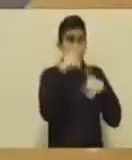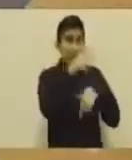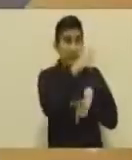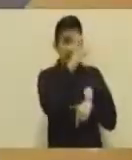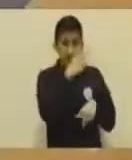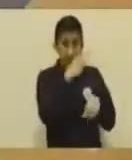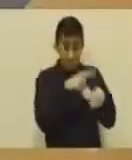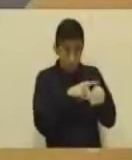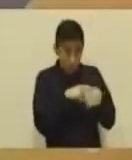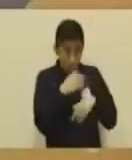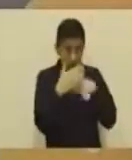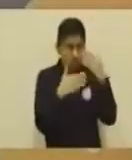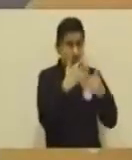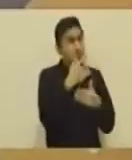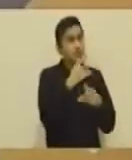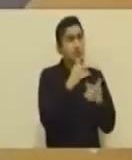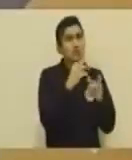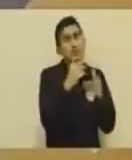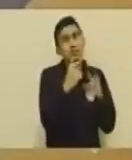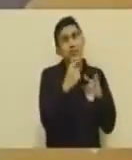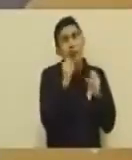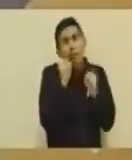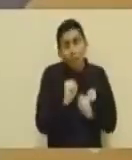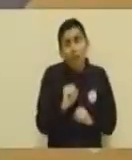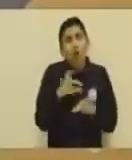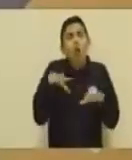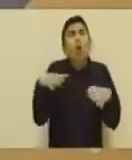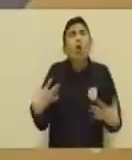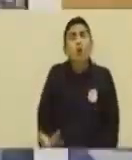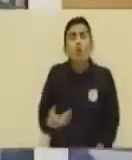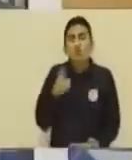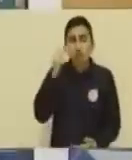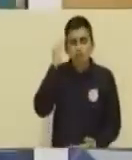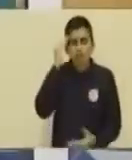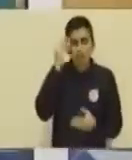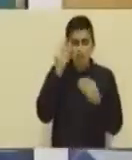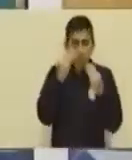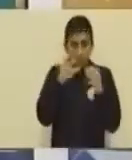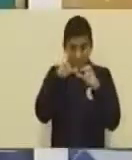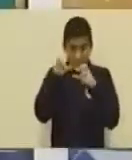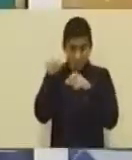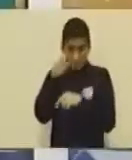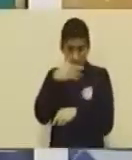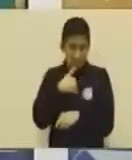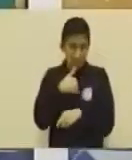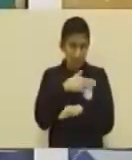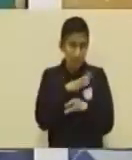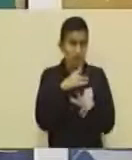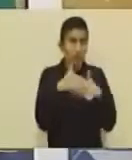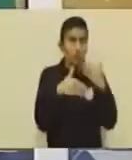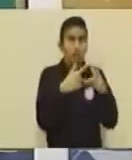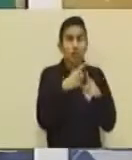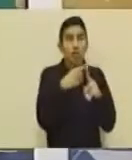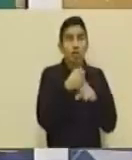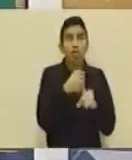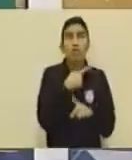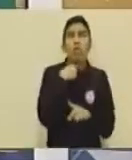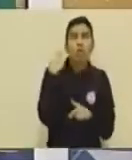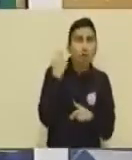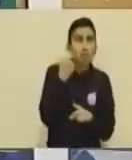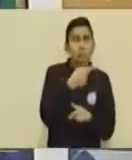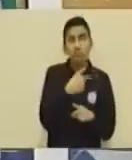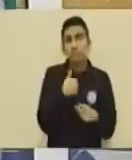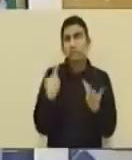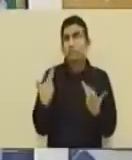límites en ese momento pues uno puede sobrepasar los límites, ¿verdad? Porque hay muchos casos que han llegado a cosas